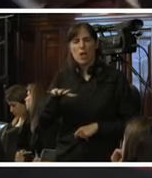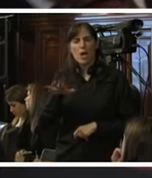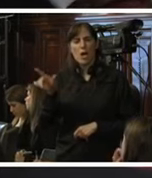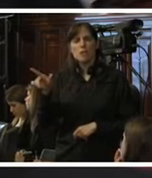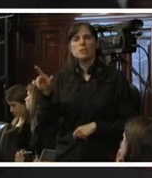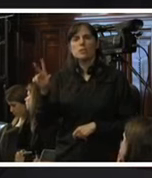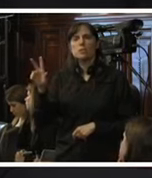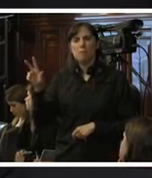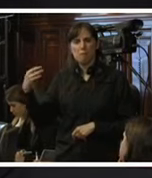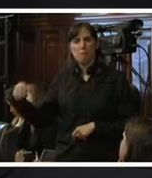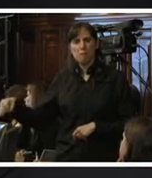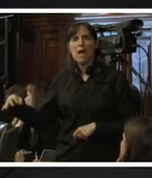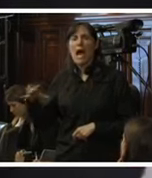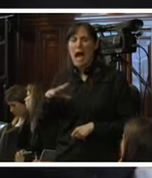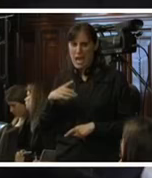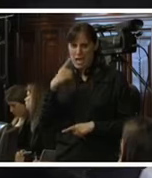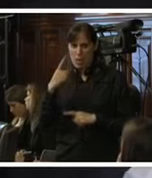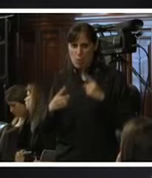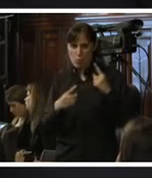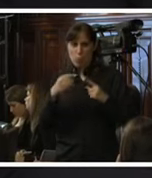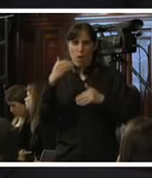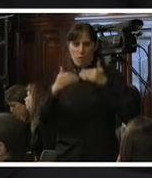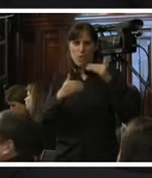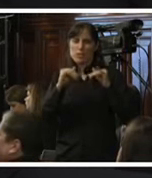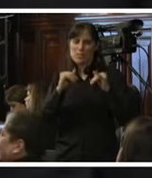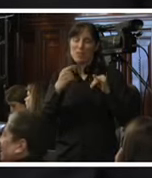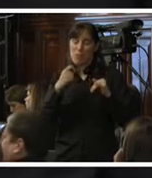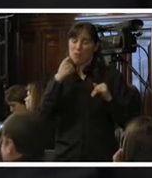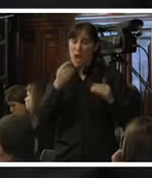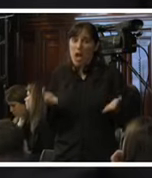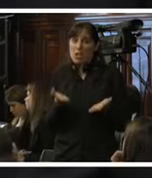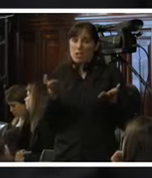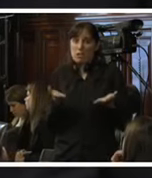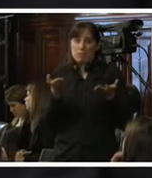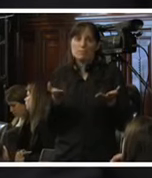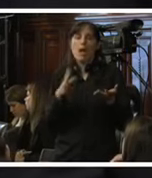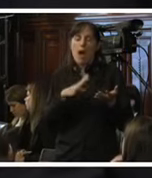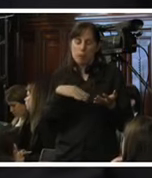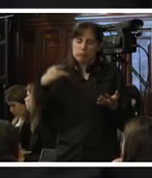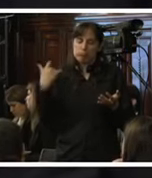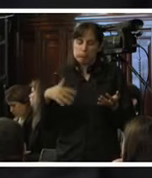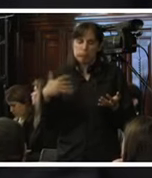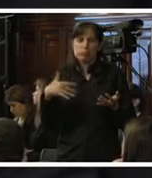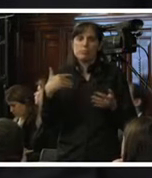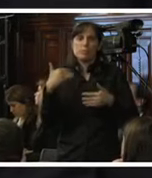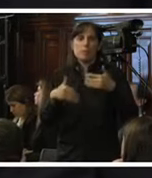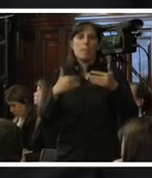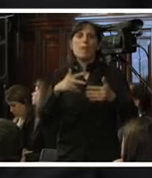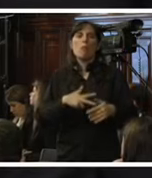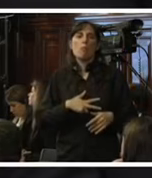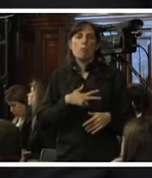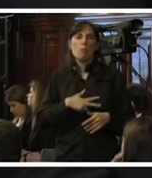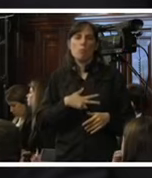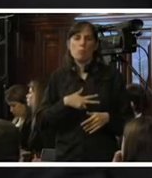significativamente hay avances, pero quizás sean insuficientes. Hay brechas por recorrer, el factor humano todavía